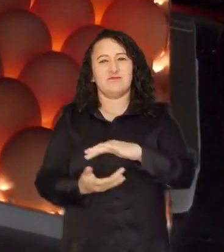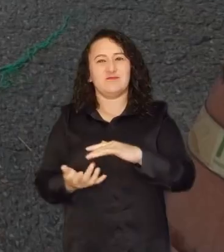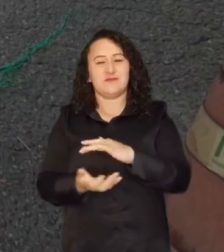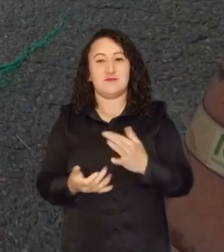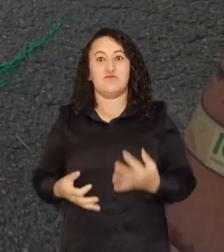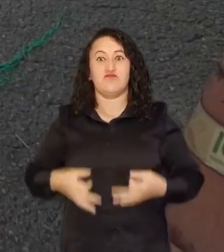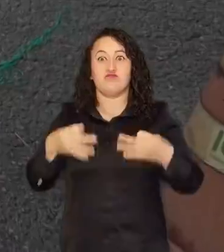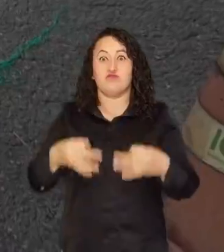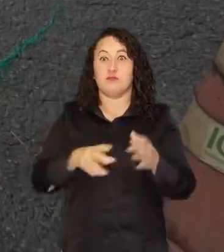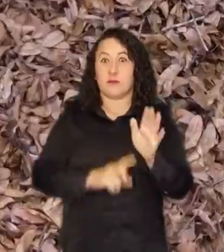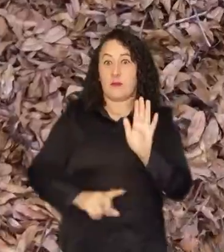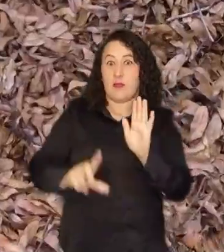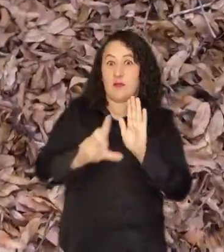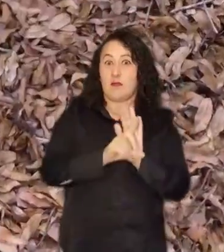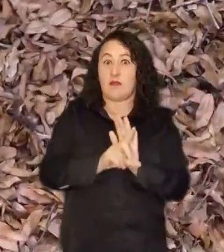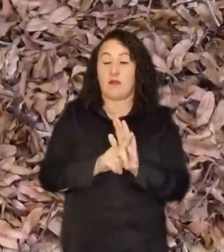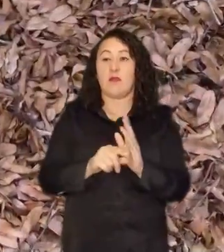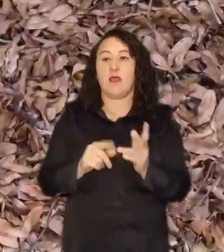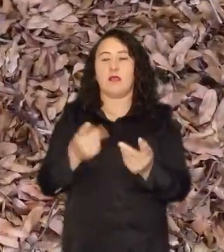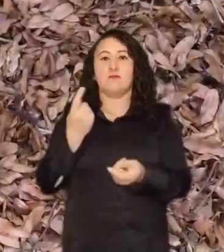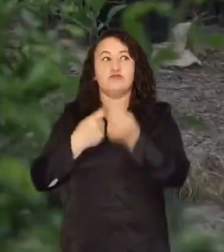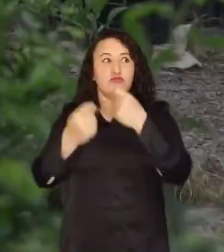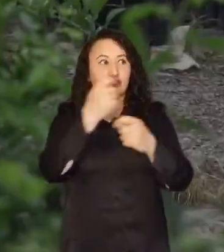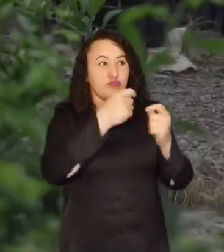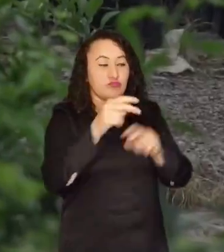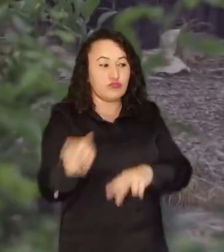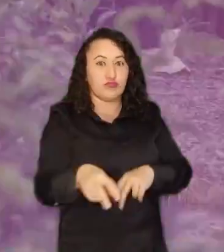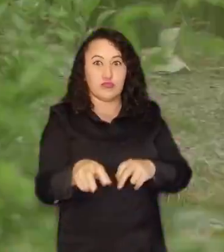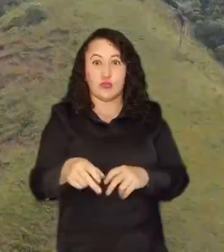el estatus fitosanitario colombiano.